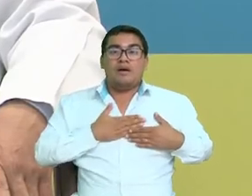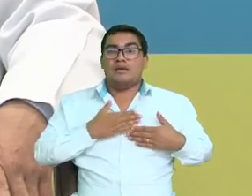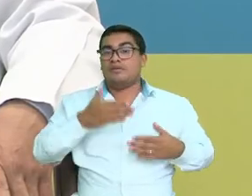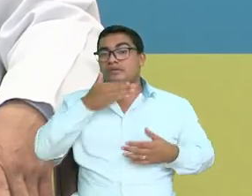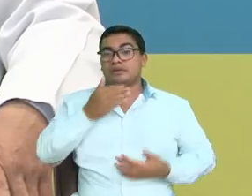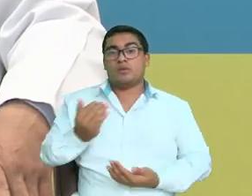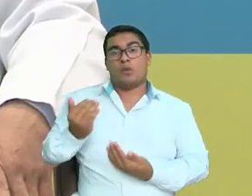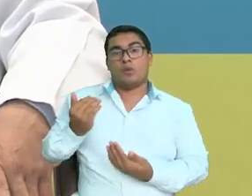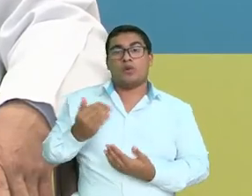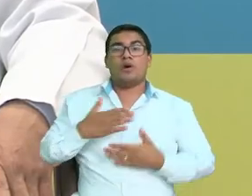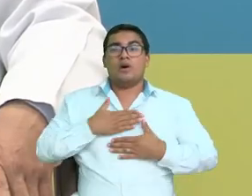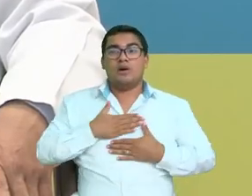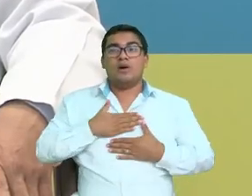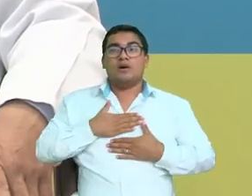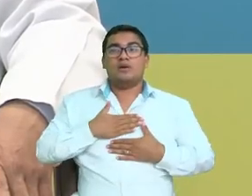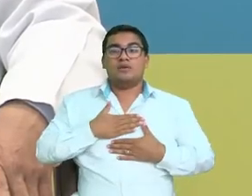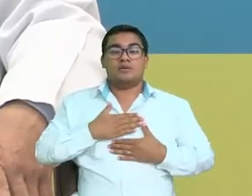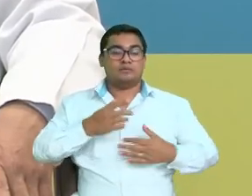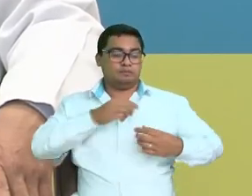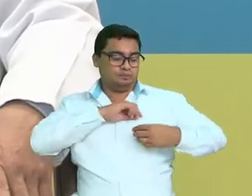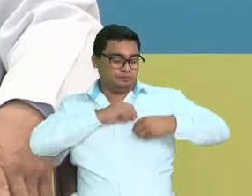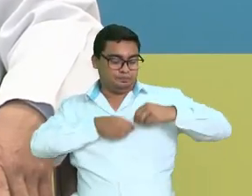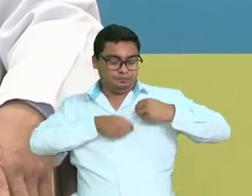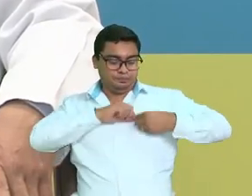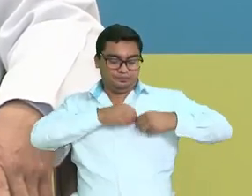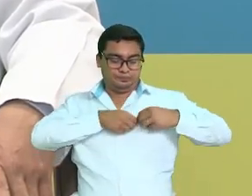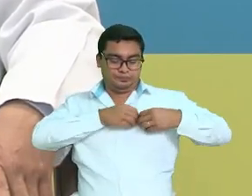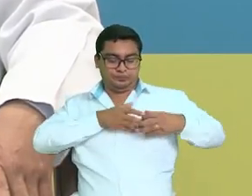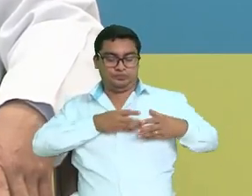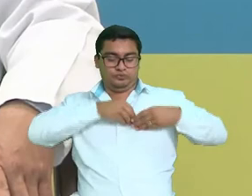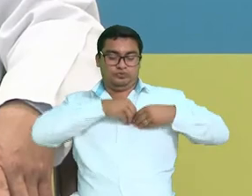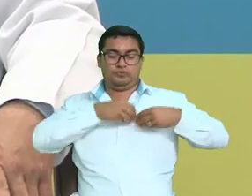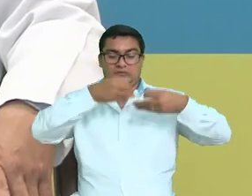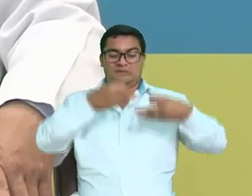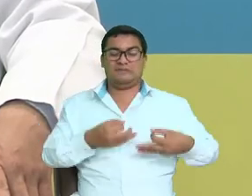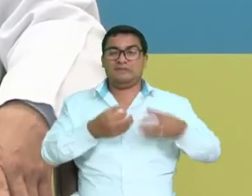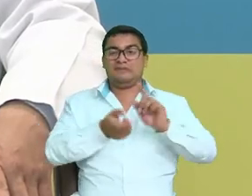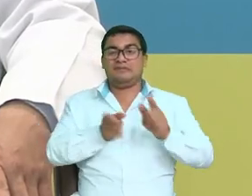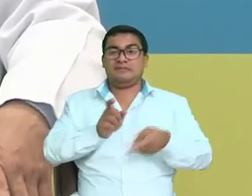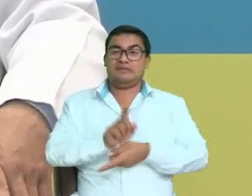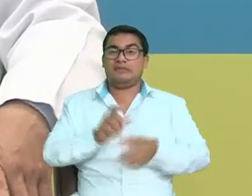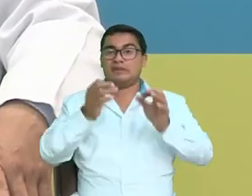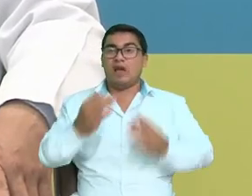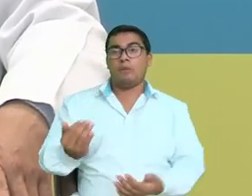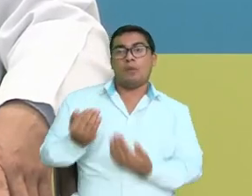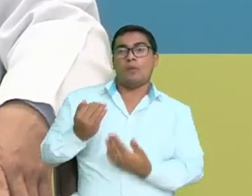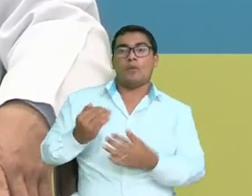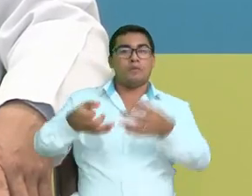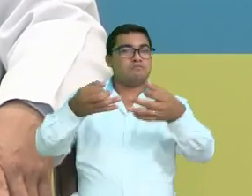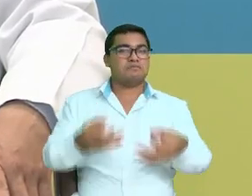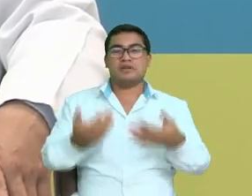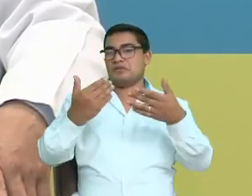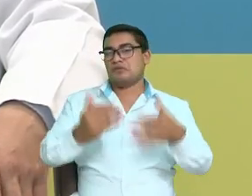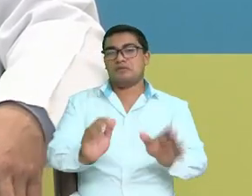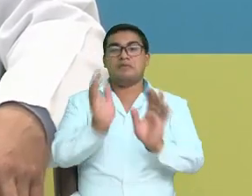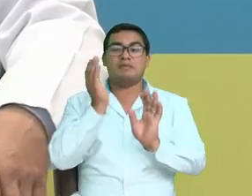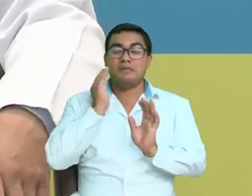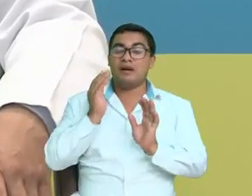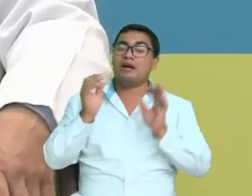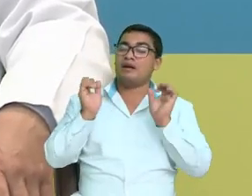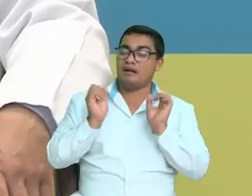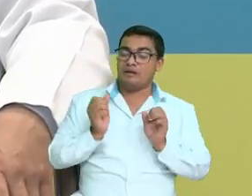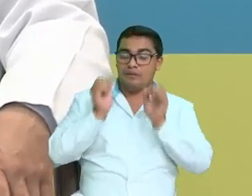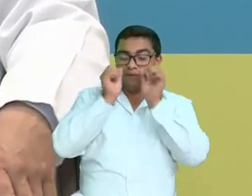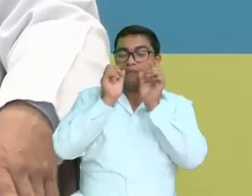la cirugía, estos niños ya la alimentación comienzan a comer como deberían de comer todos, ¿no? Pero la madre lo nota la